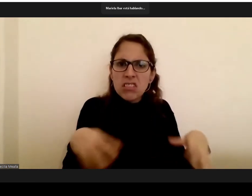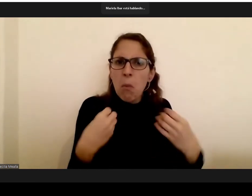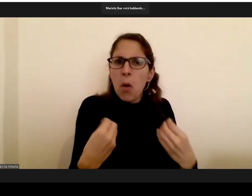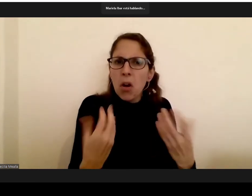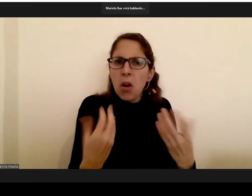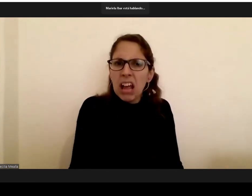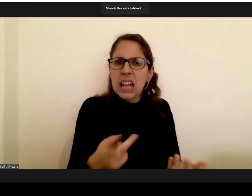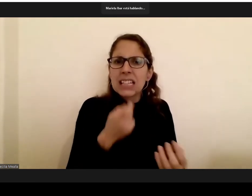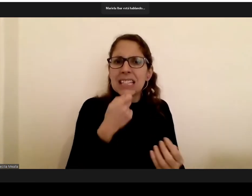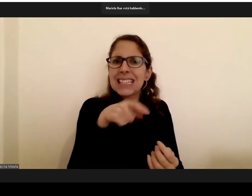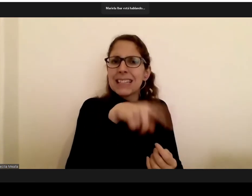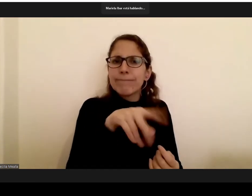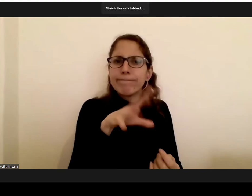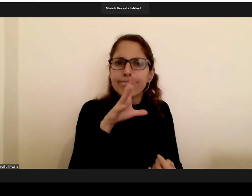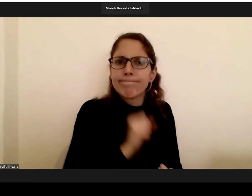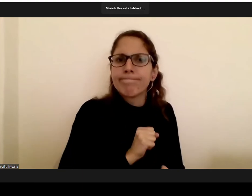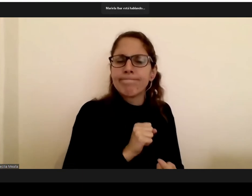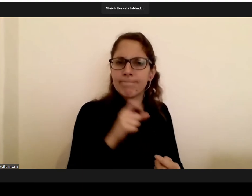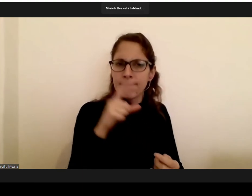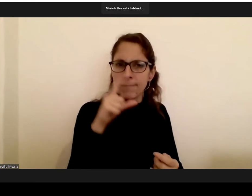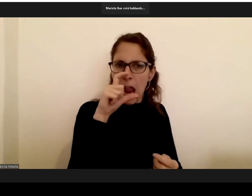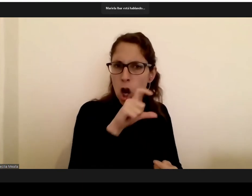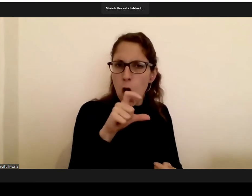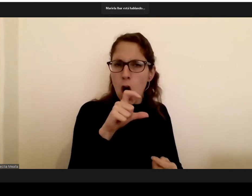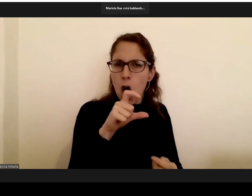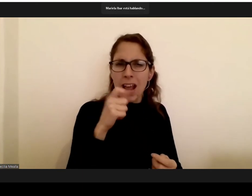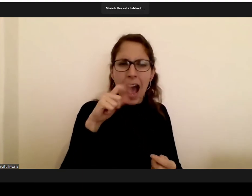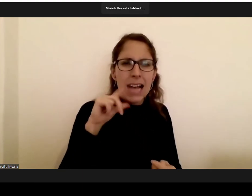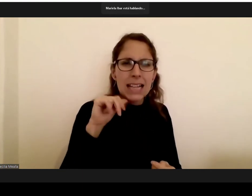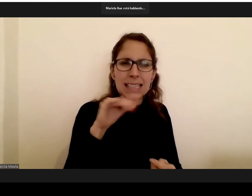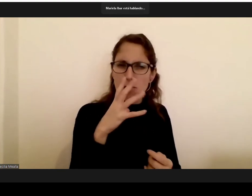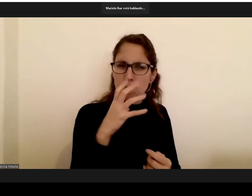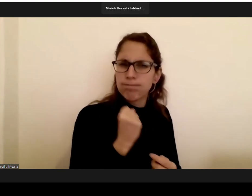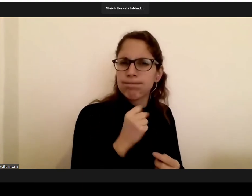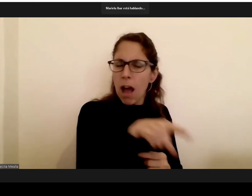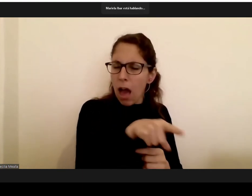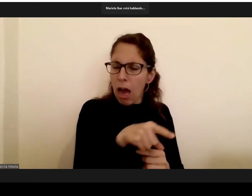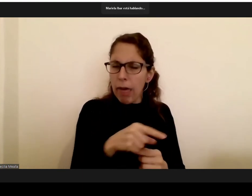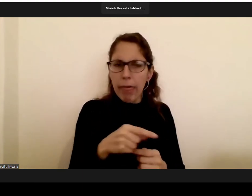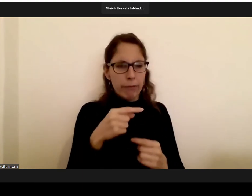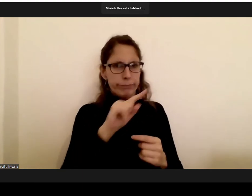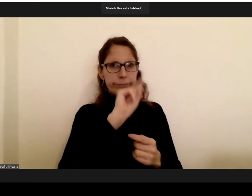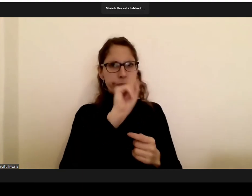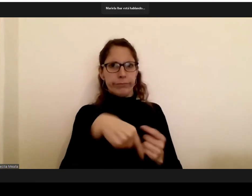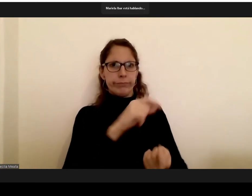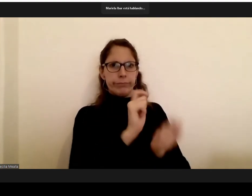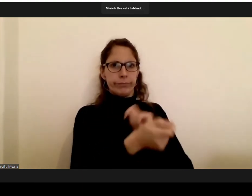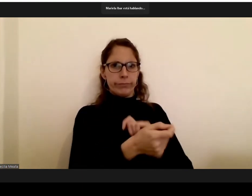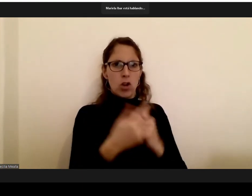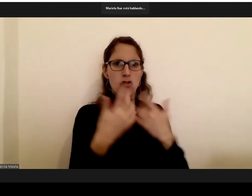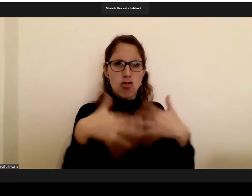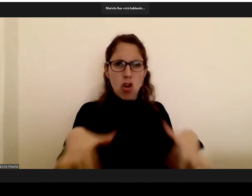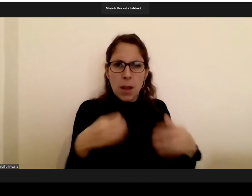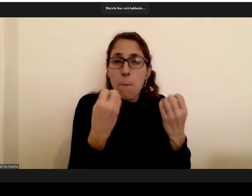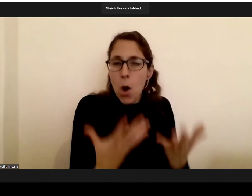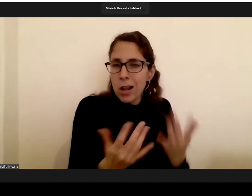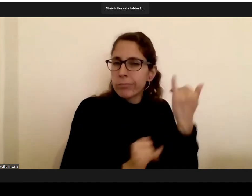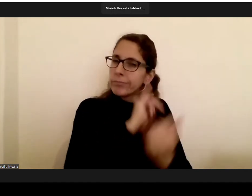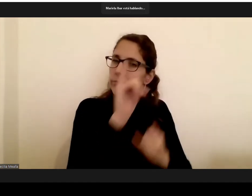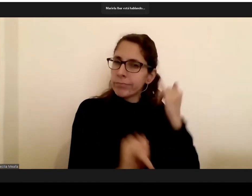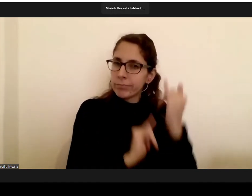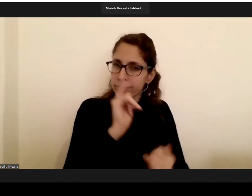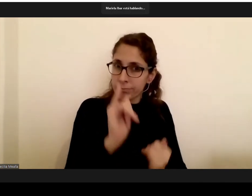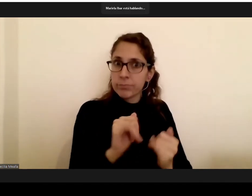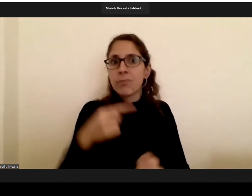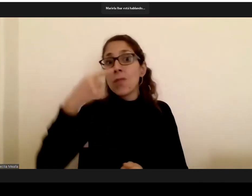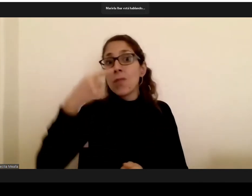Entonces, ahí eso también, el fundamento de la técnica de Ziel-Nielsen tiene que explicar. Y en la última pregunta,